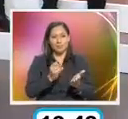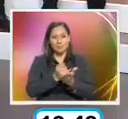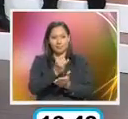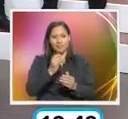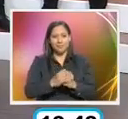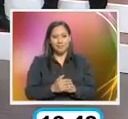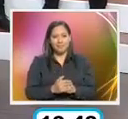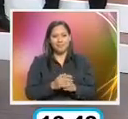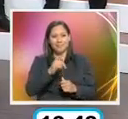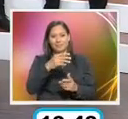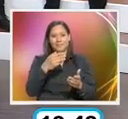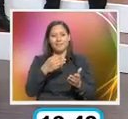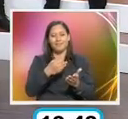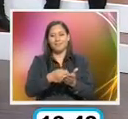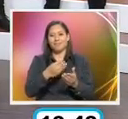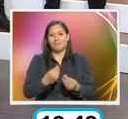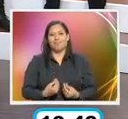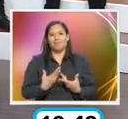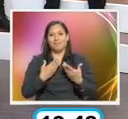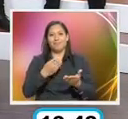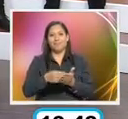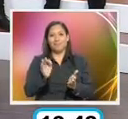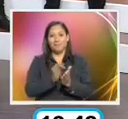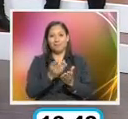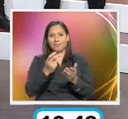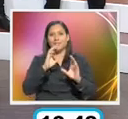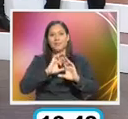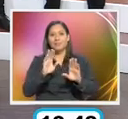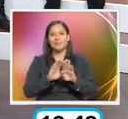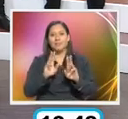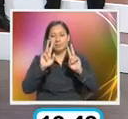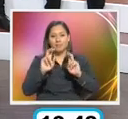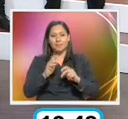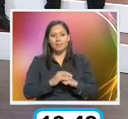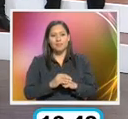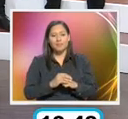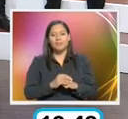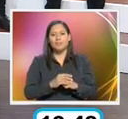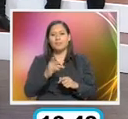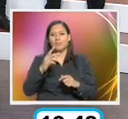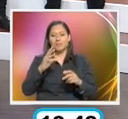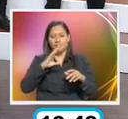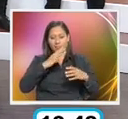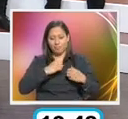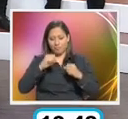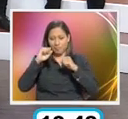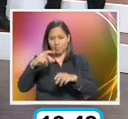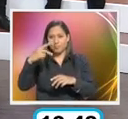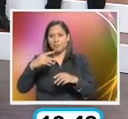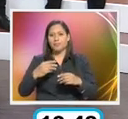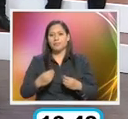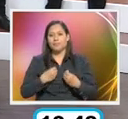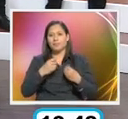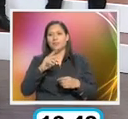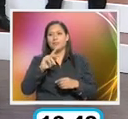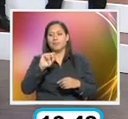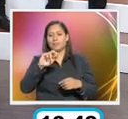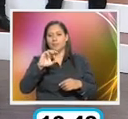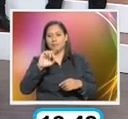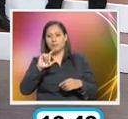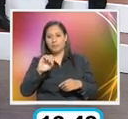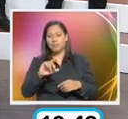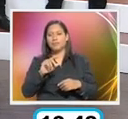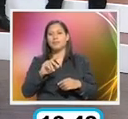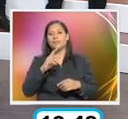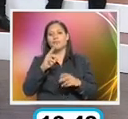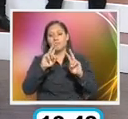llaman refrescantes y atrevidas. Pues bueno, ¿esta canción cómo se llama, la que van a cantar? Se llama Arráncame de tu vida, es el tema que estamos promocionando de Paula de Canini. Es